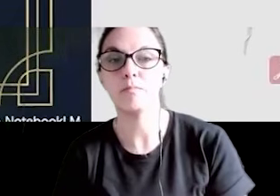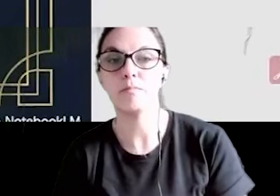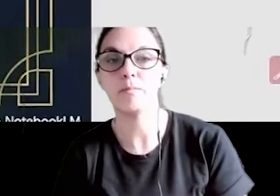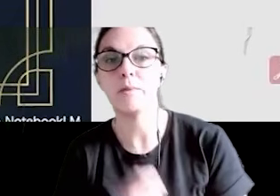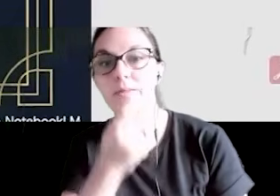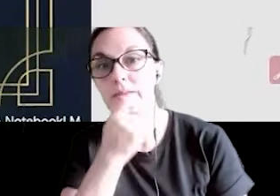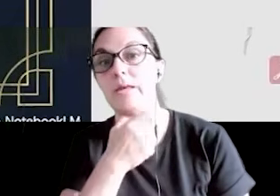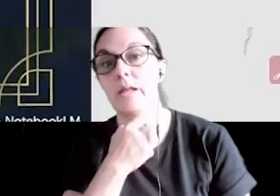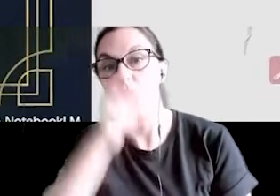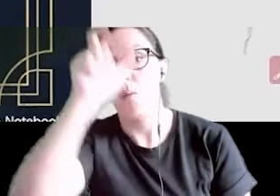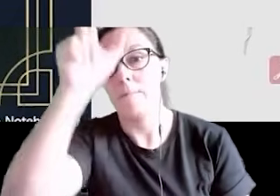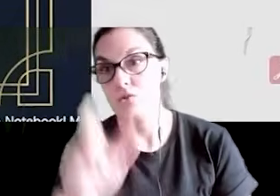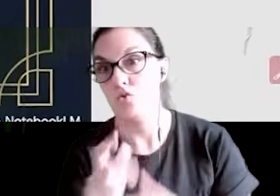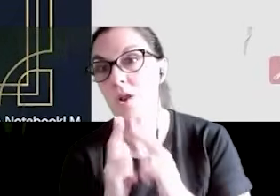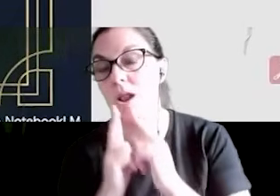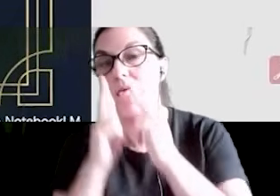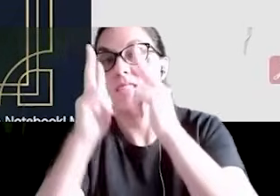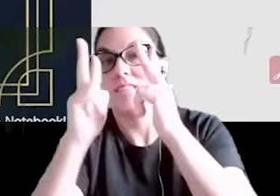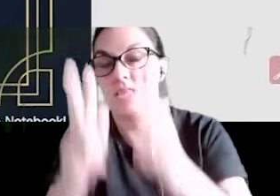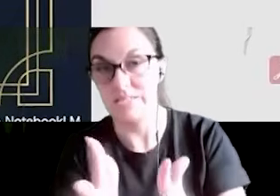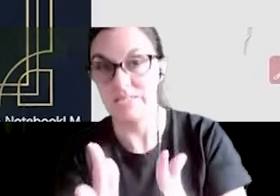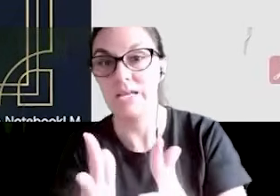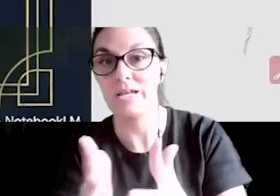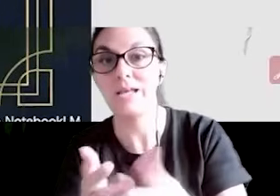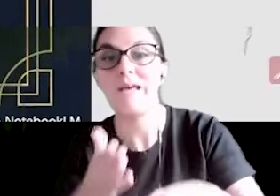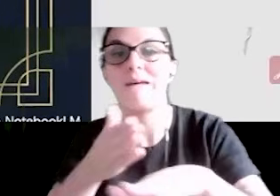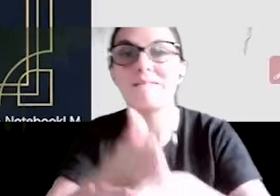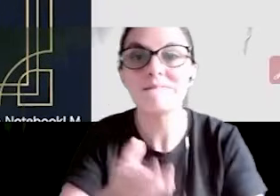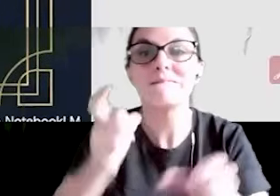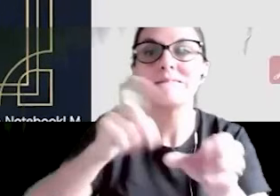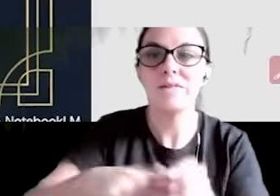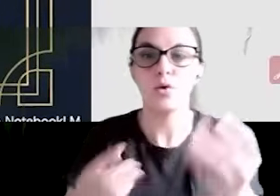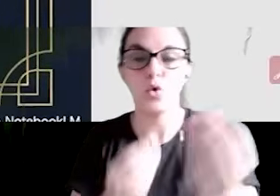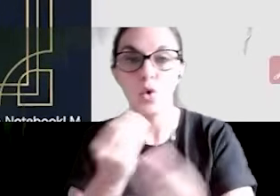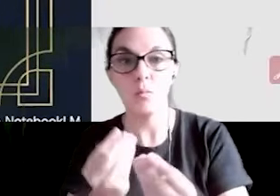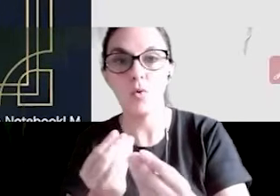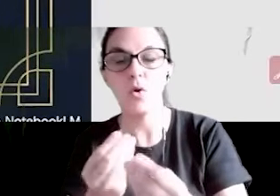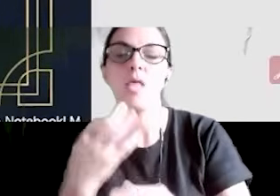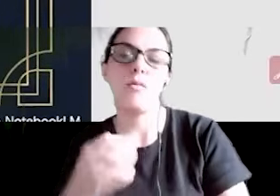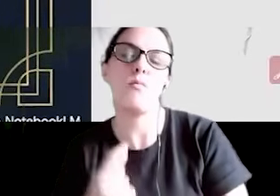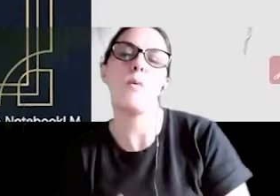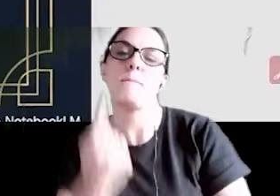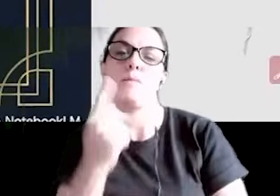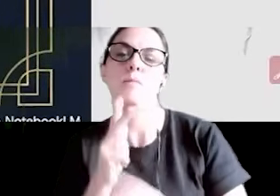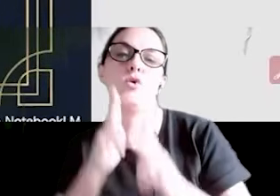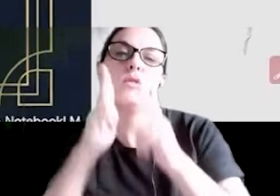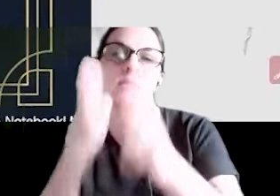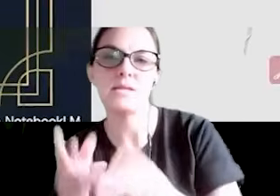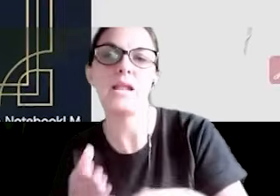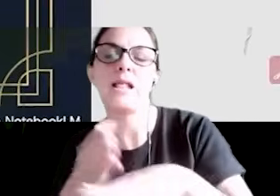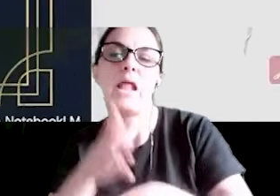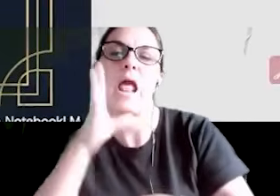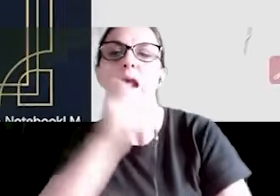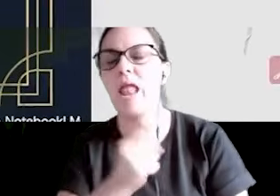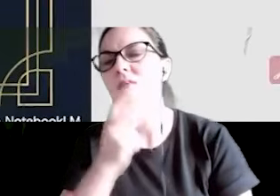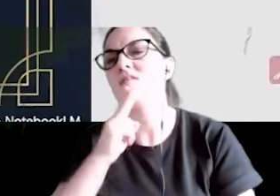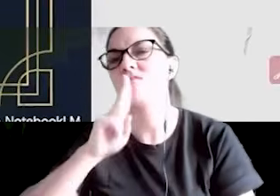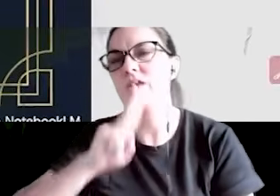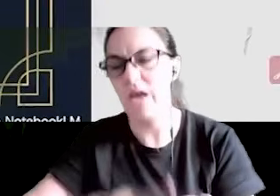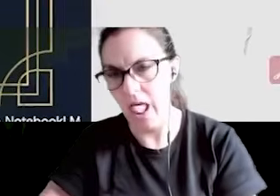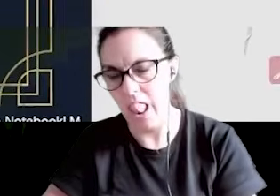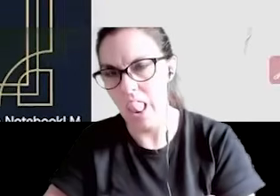contribuyente cómo puede hacer la opción, tenemos que indicarle que ingrese con su clave fiscal, tiene que tener una quit